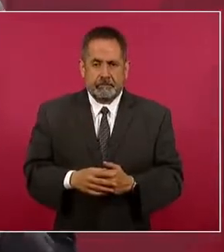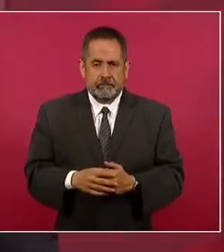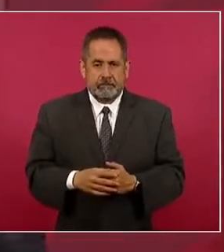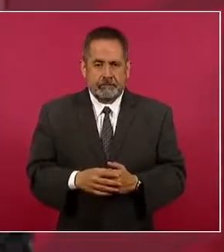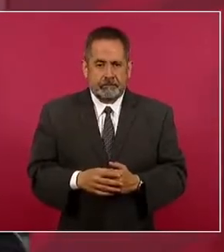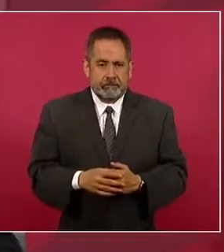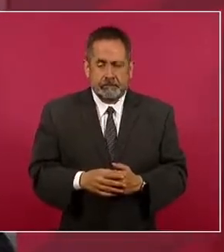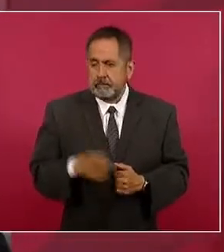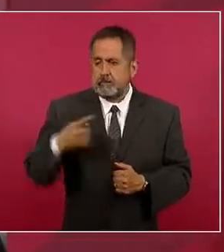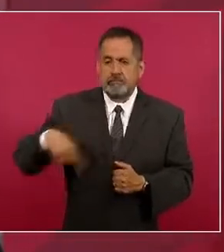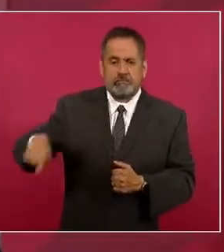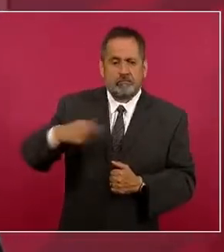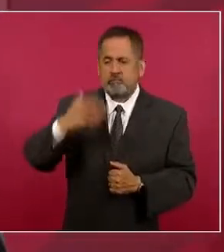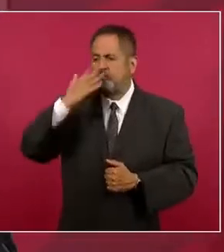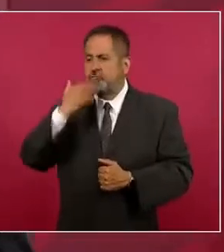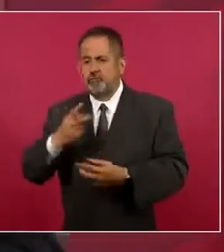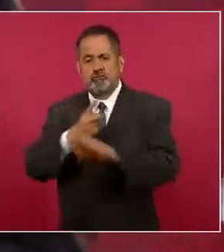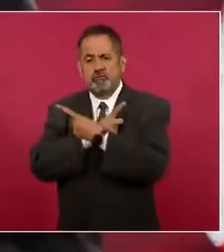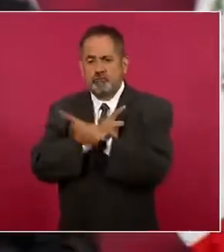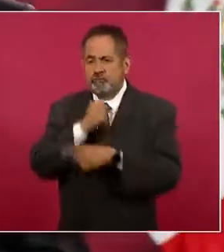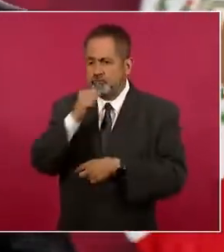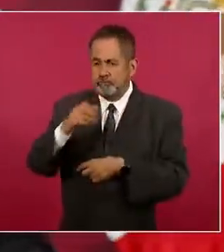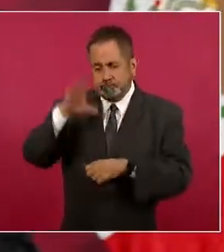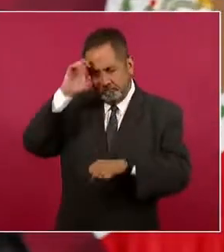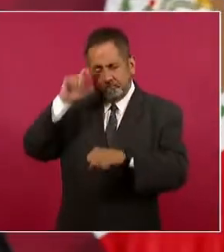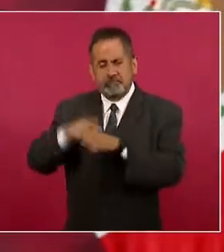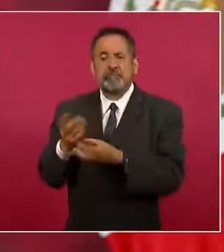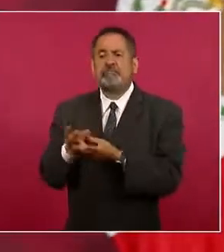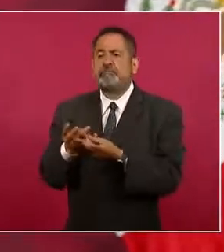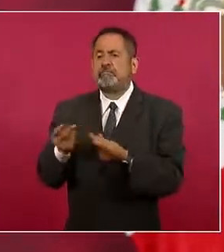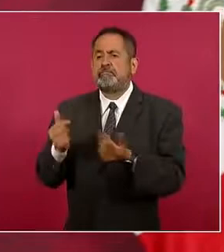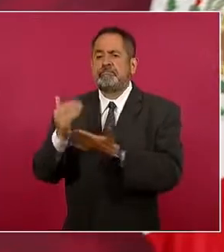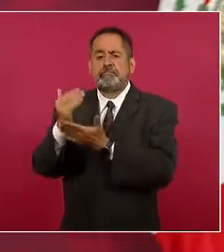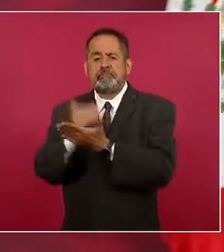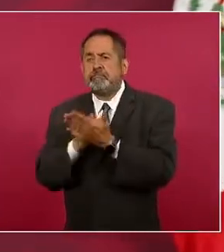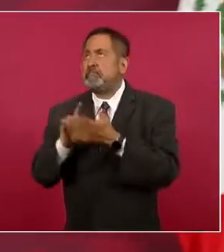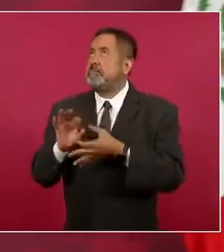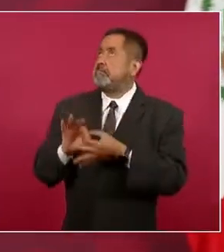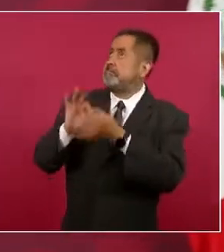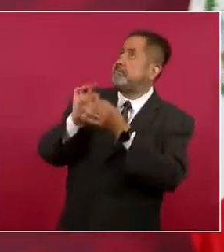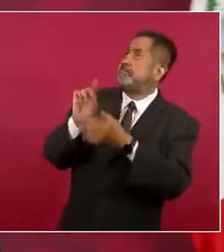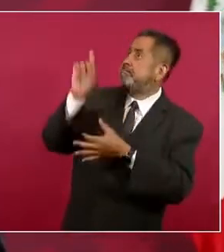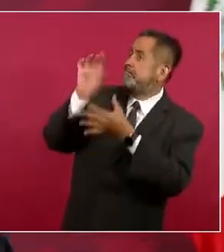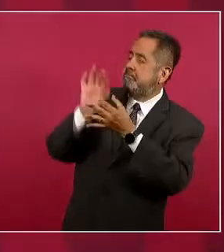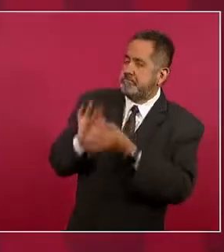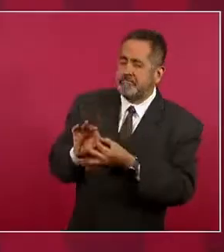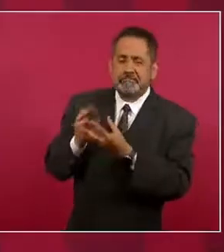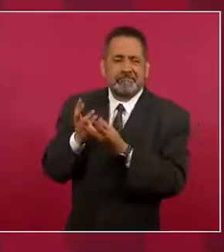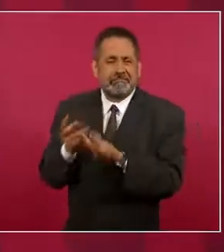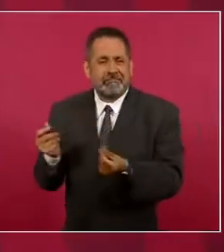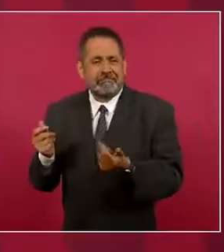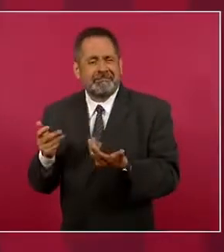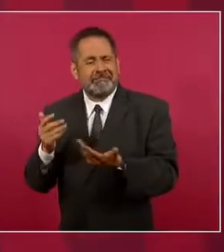la pérdida de valores culturales, morales, espirituales,